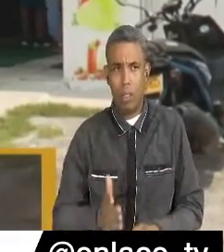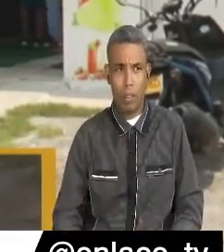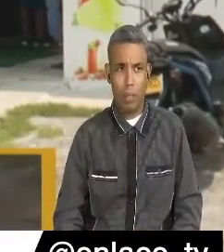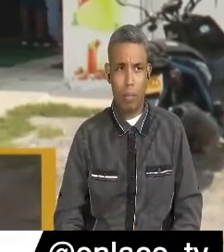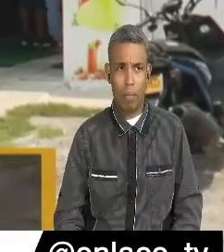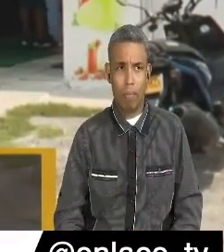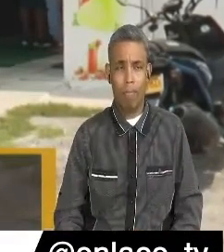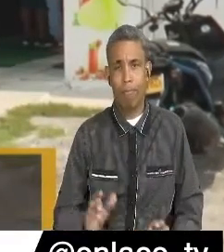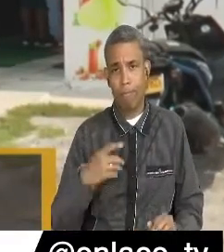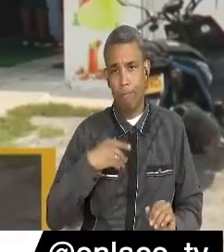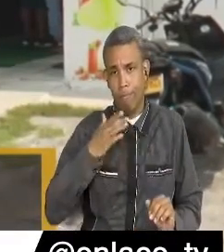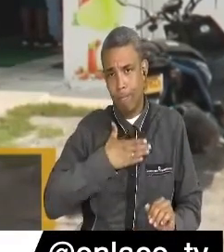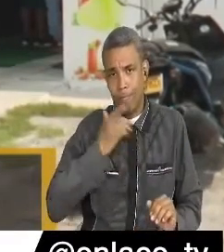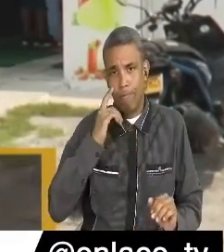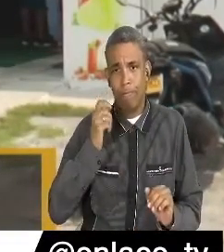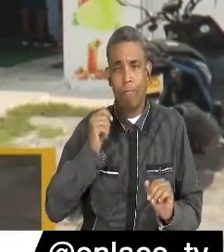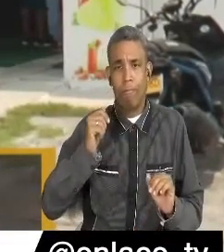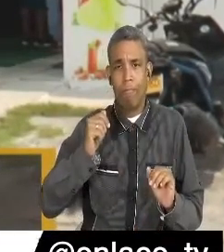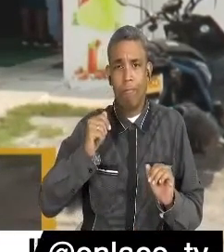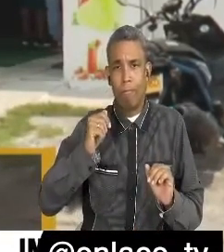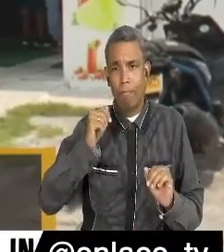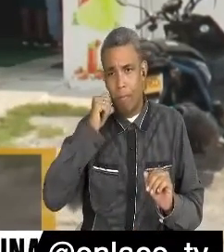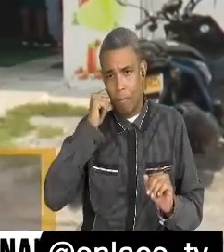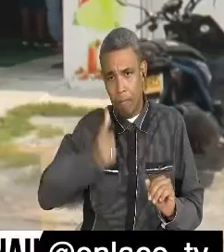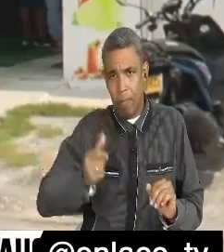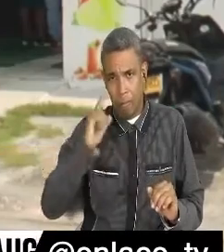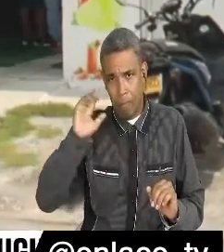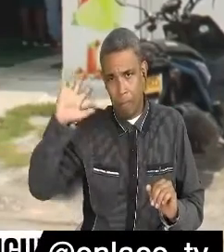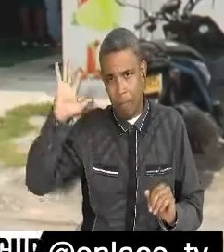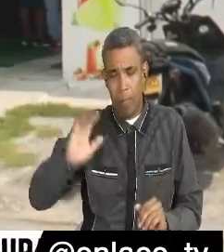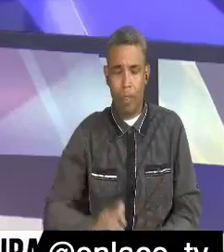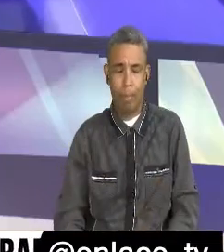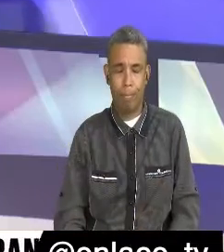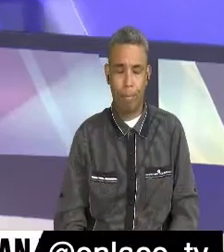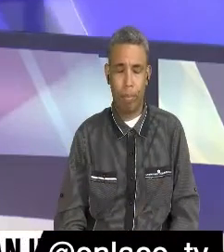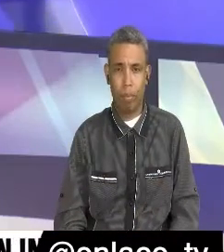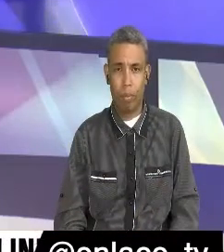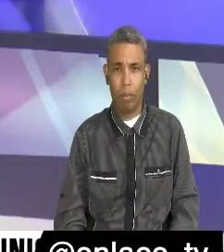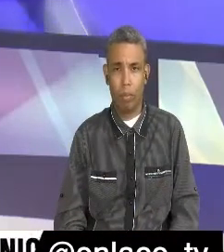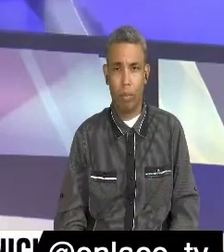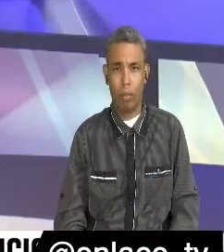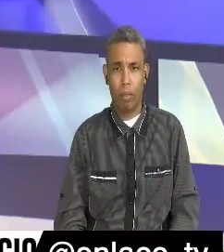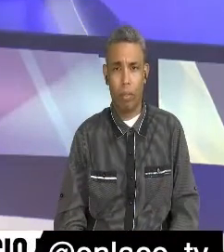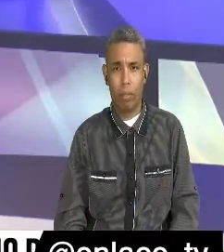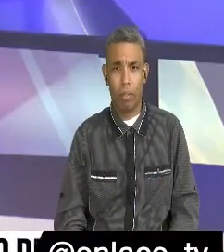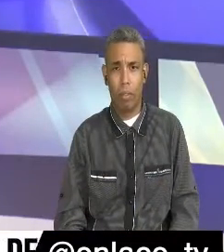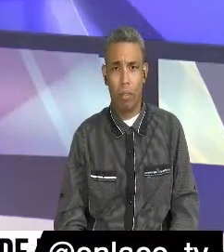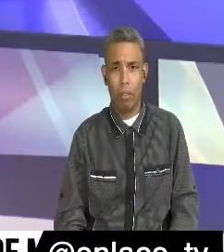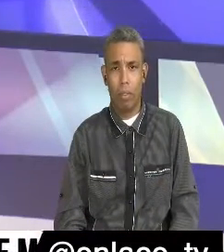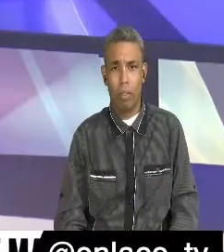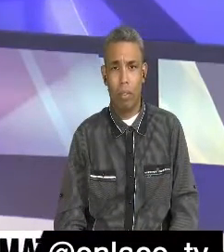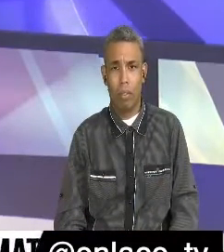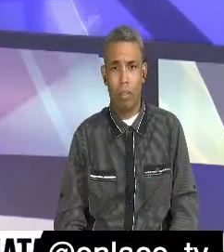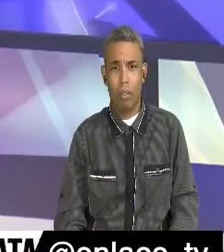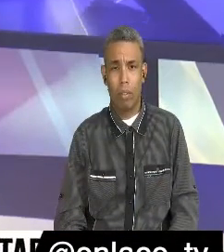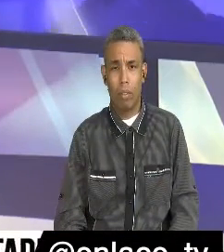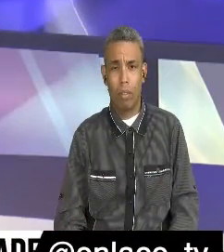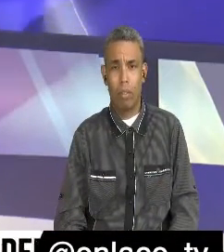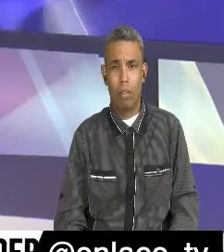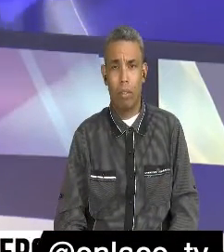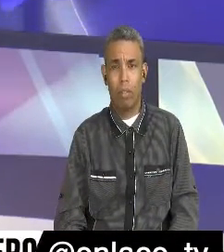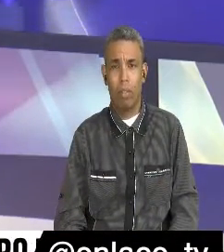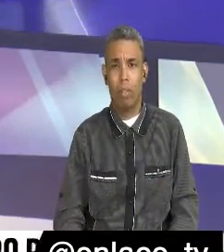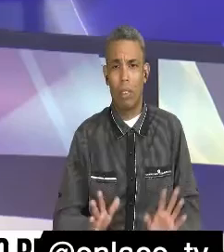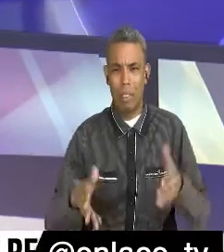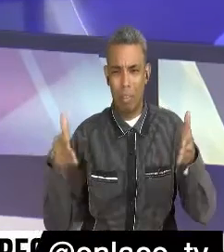desde la funeraria La Eternidad. Es un informe de Zulay Ucros para Enlace Noticias. Gracias, Zulay, por su información. Y hasta la funeraria La Eternidad han